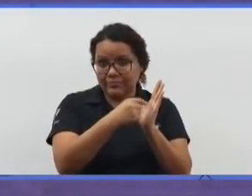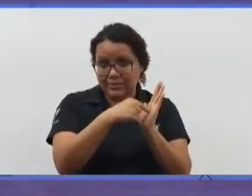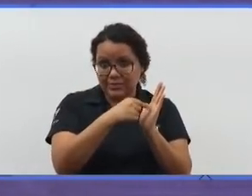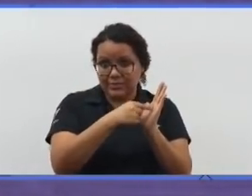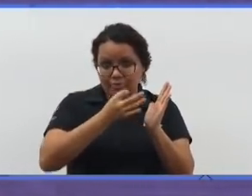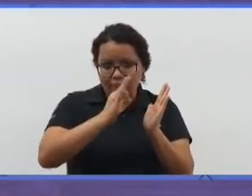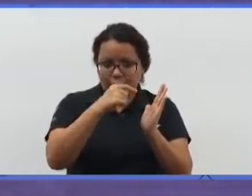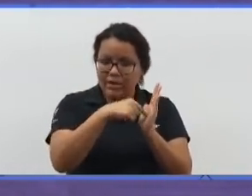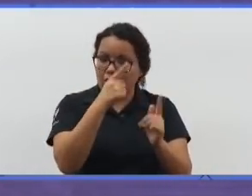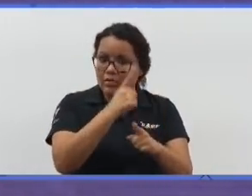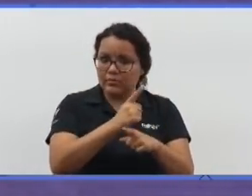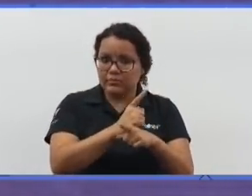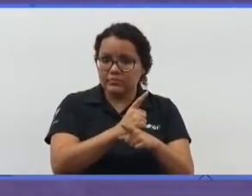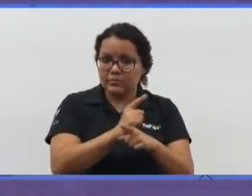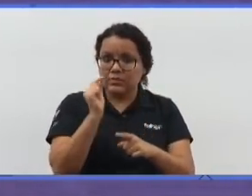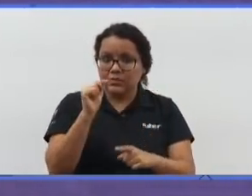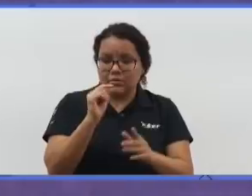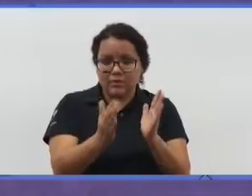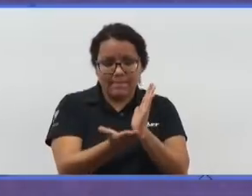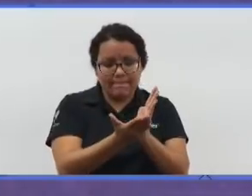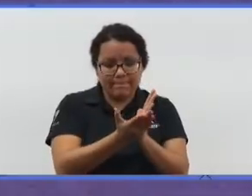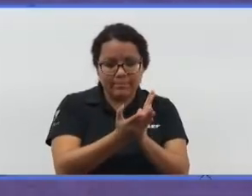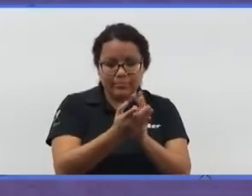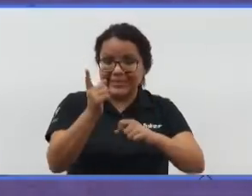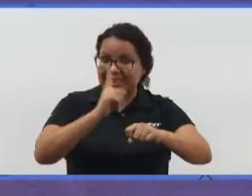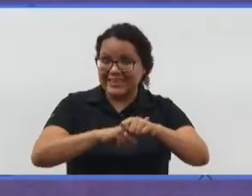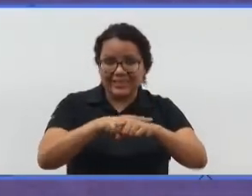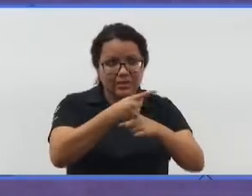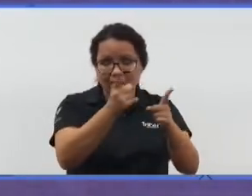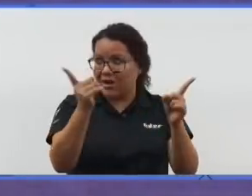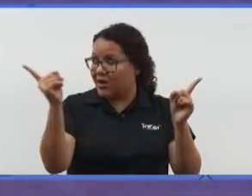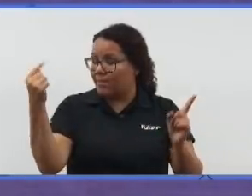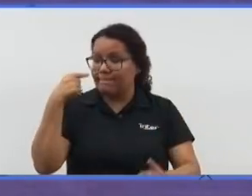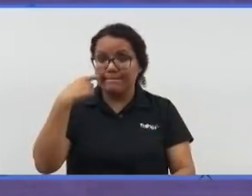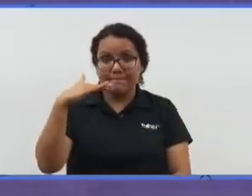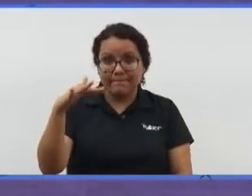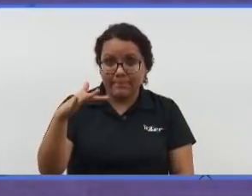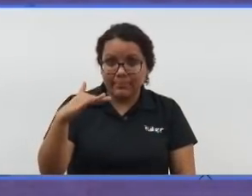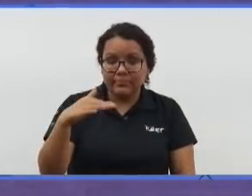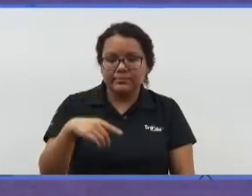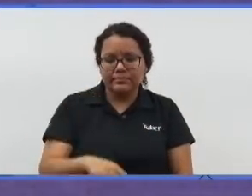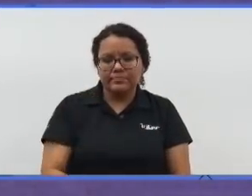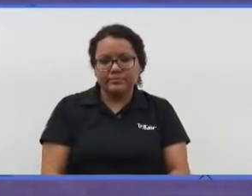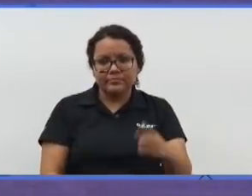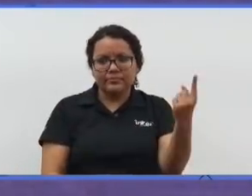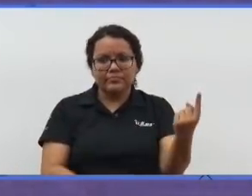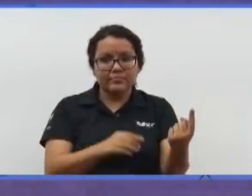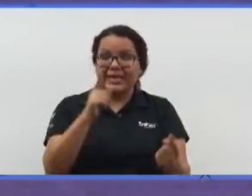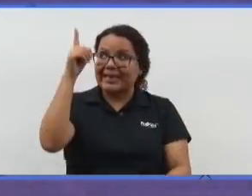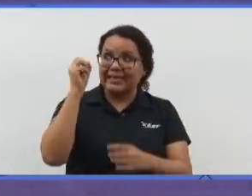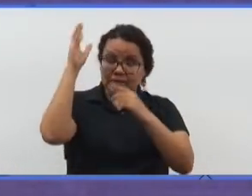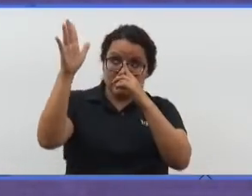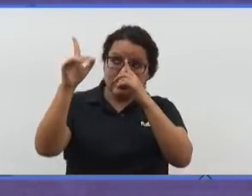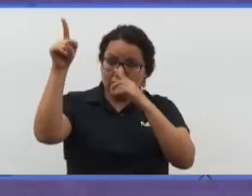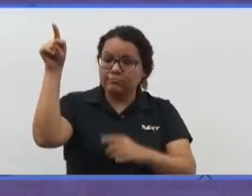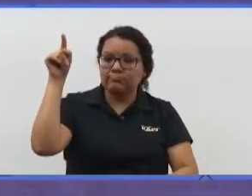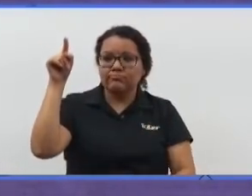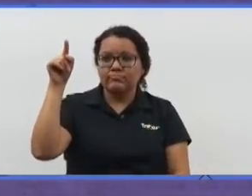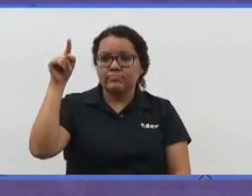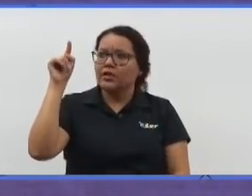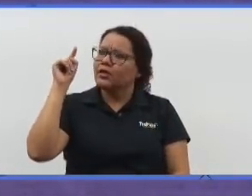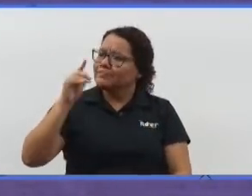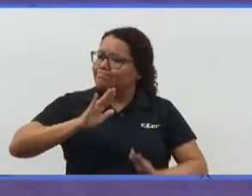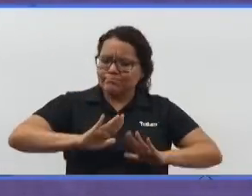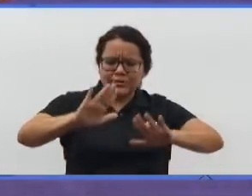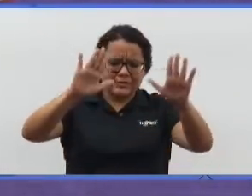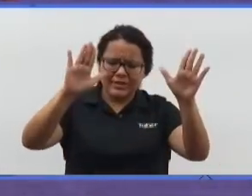más ahora dice la biblia en que los tiempos son peligrosos este hombre del cual les he hablado el día de hoy que se llama cristo hizo tantas